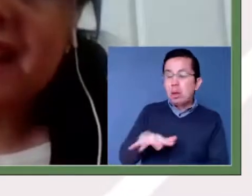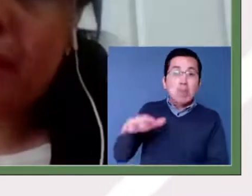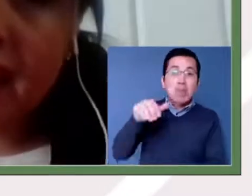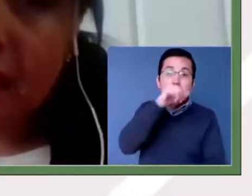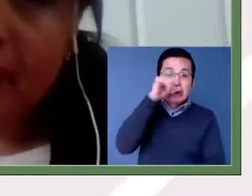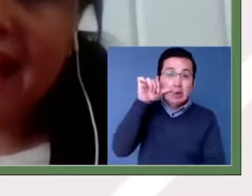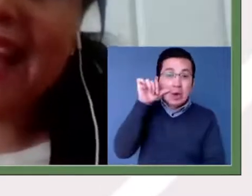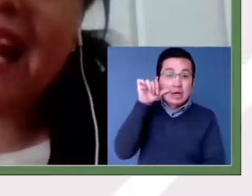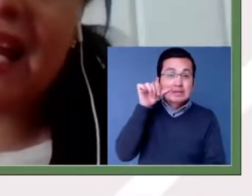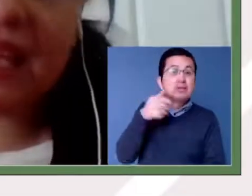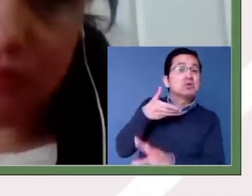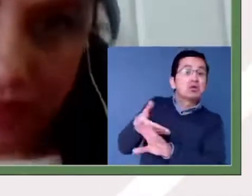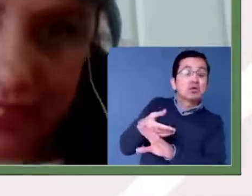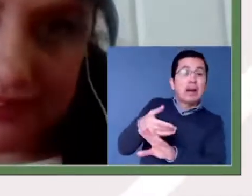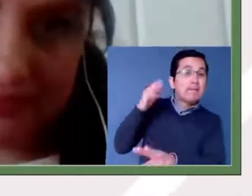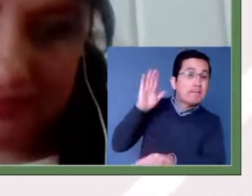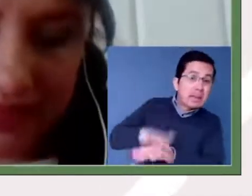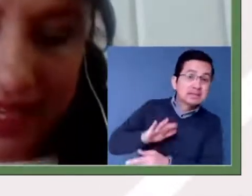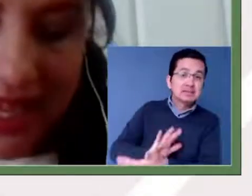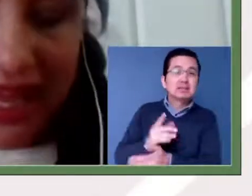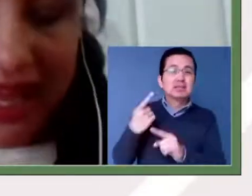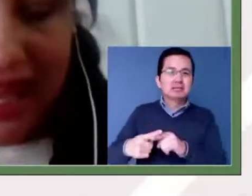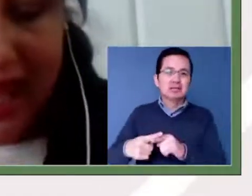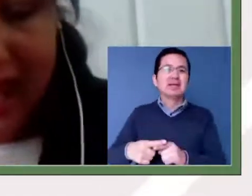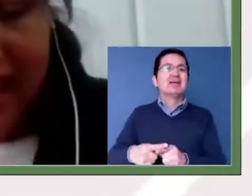en Iztapalapa eran las mujeres.